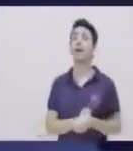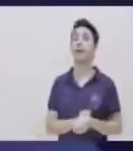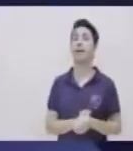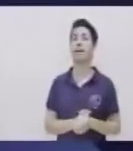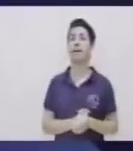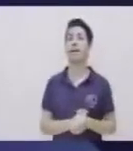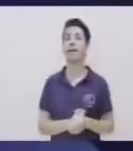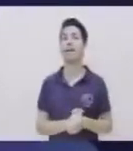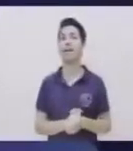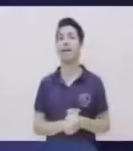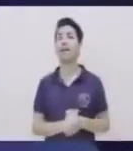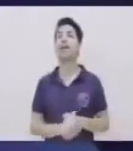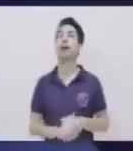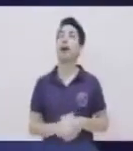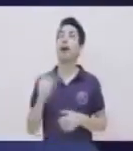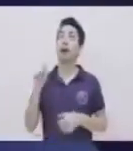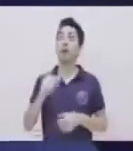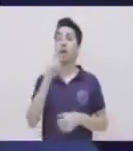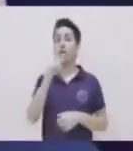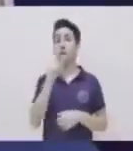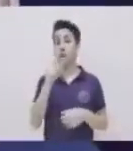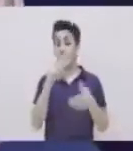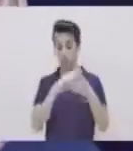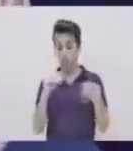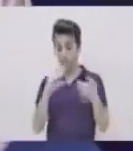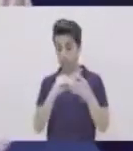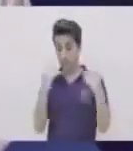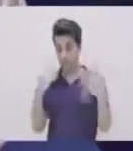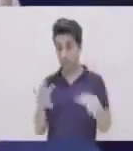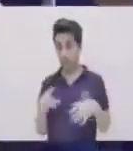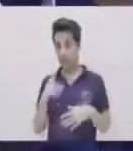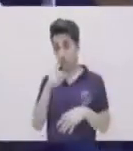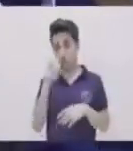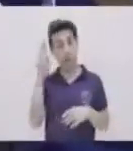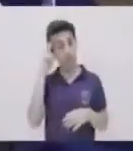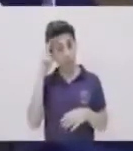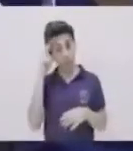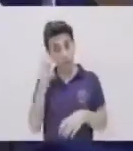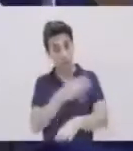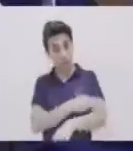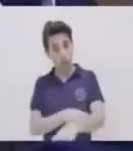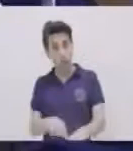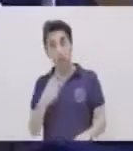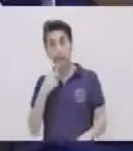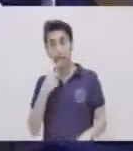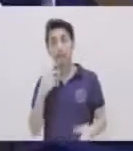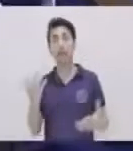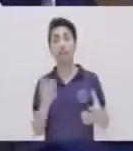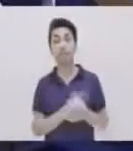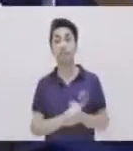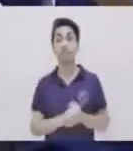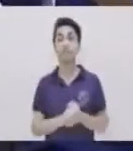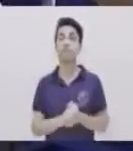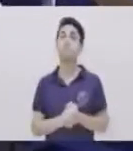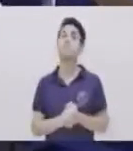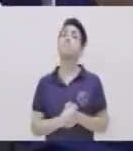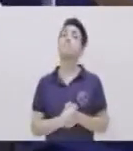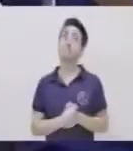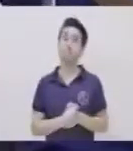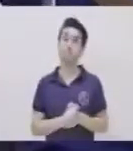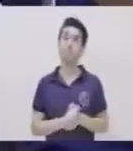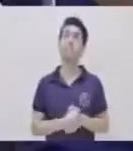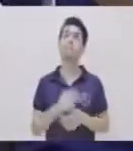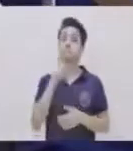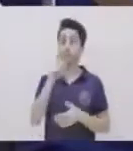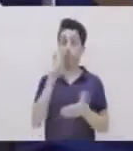a hacer unos trabajos. Como primer punto, ¿recuerdas la historia?